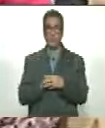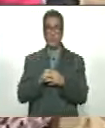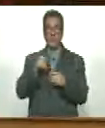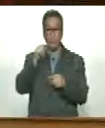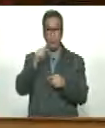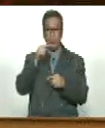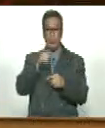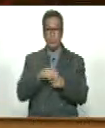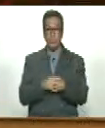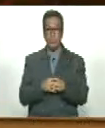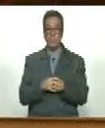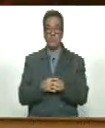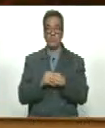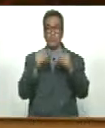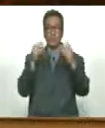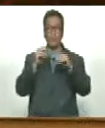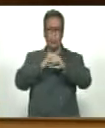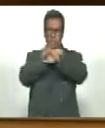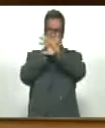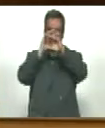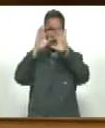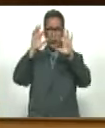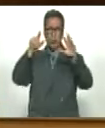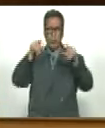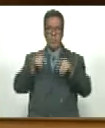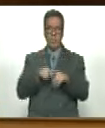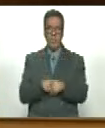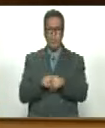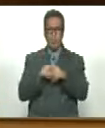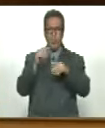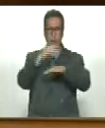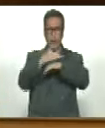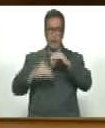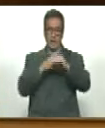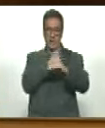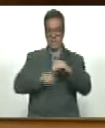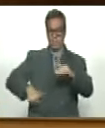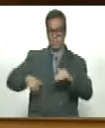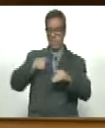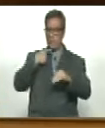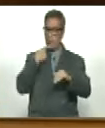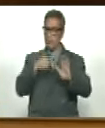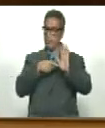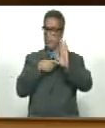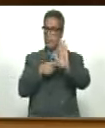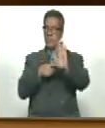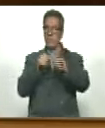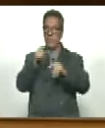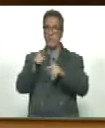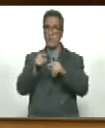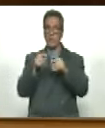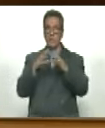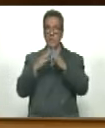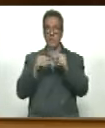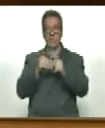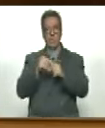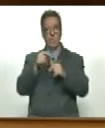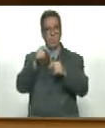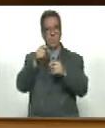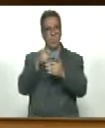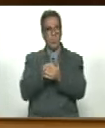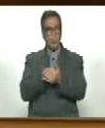De manera que, con mucha claridad, la vicepresidenta mostró la magnitud de la